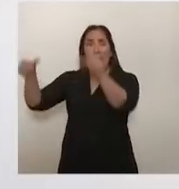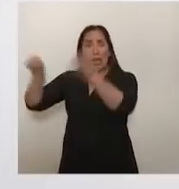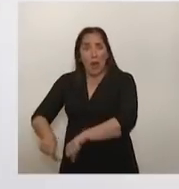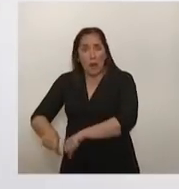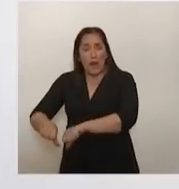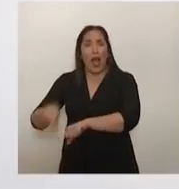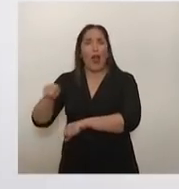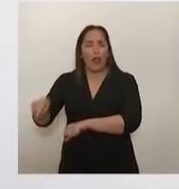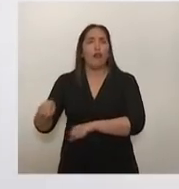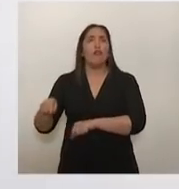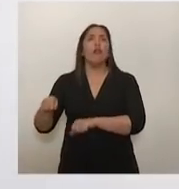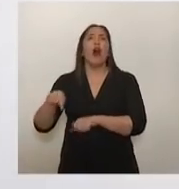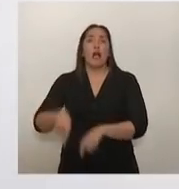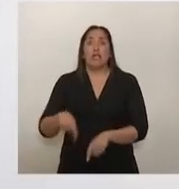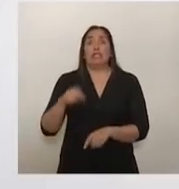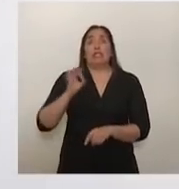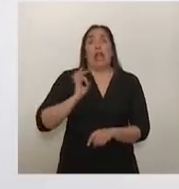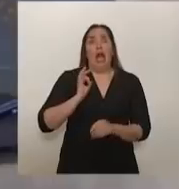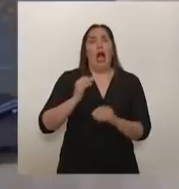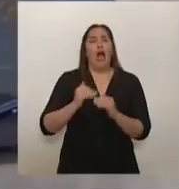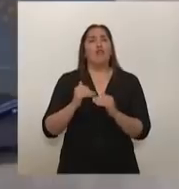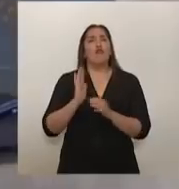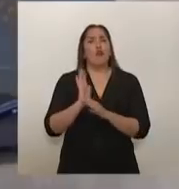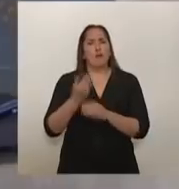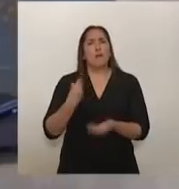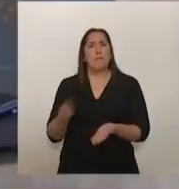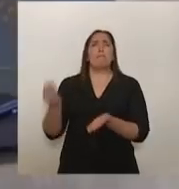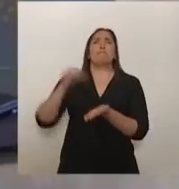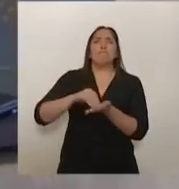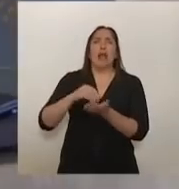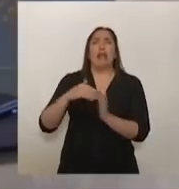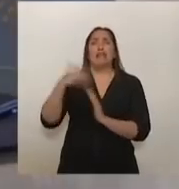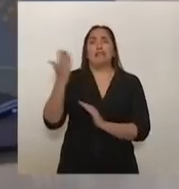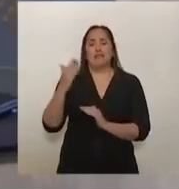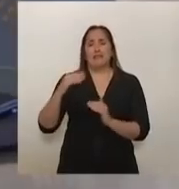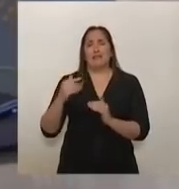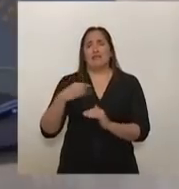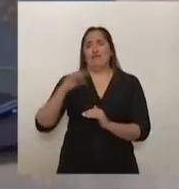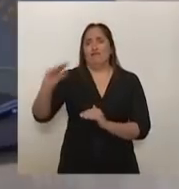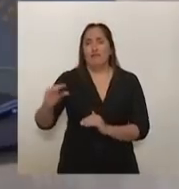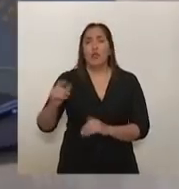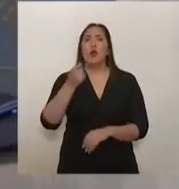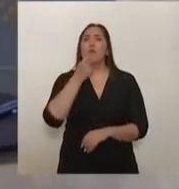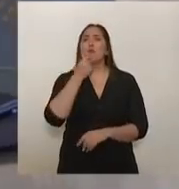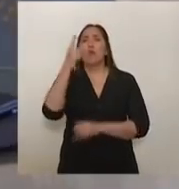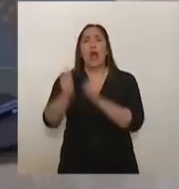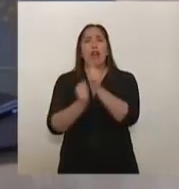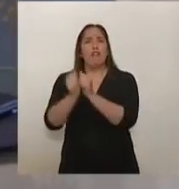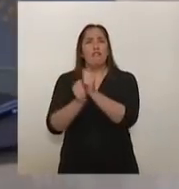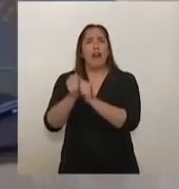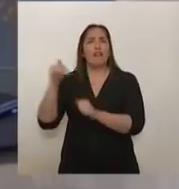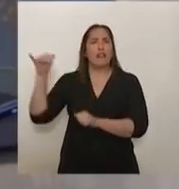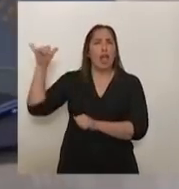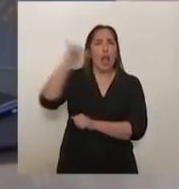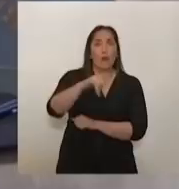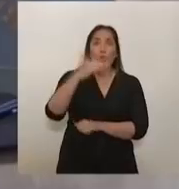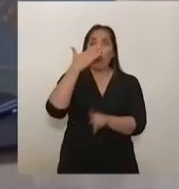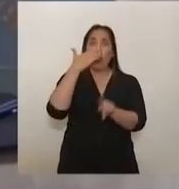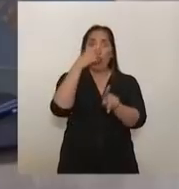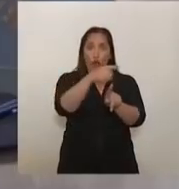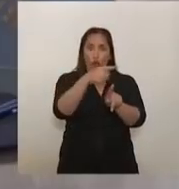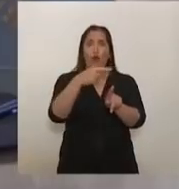clara. Este año va a ser un poco más de la mitad. Doy 2 ejemplos. Uno es Fadea, la fábrica de aviones en